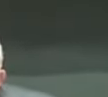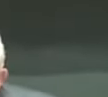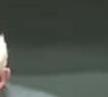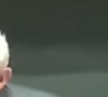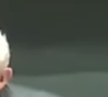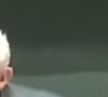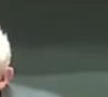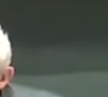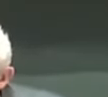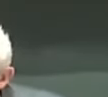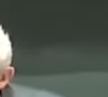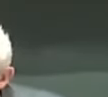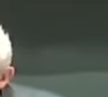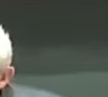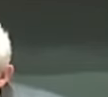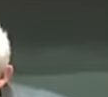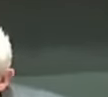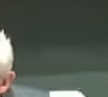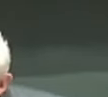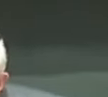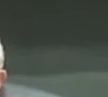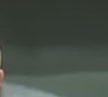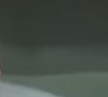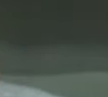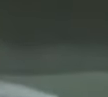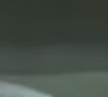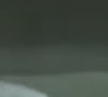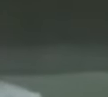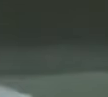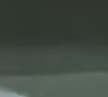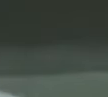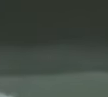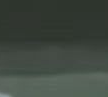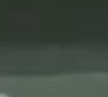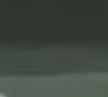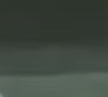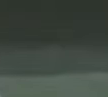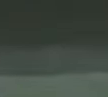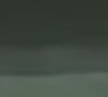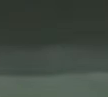responsabilidad de publicarla a tiempo y fuera de tiempo.